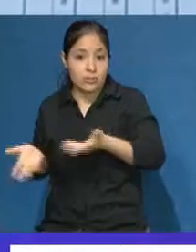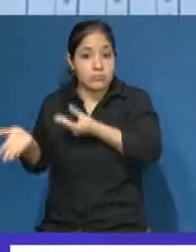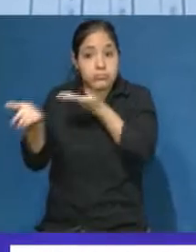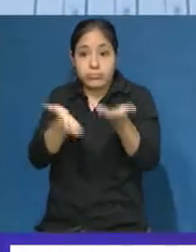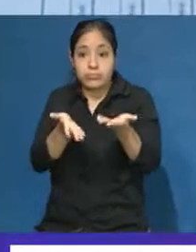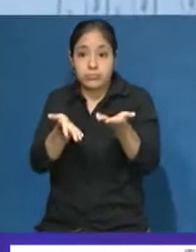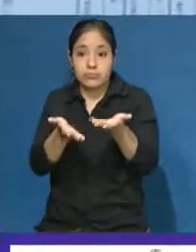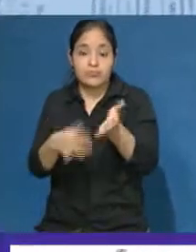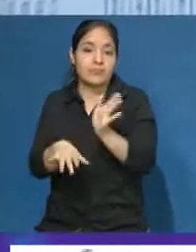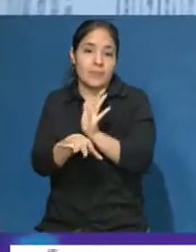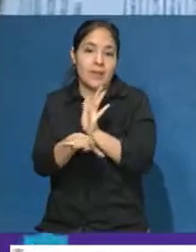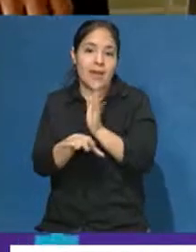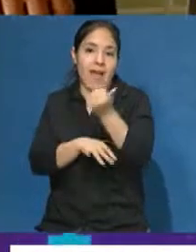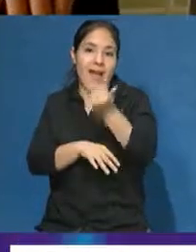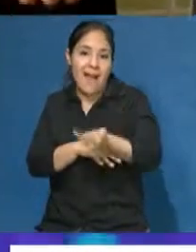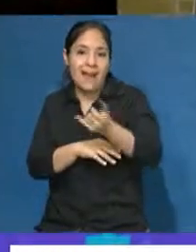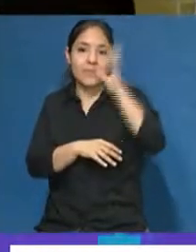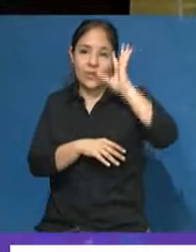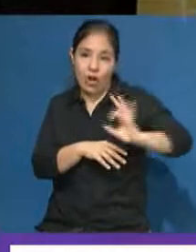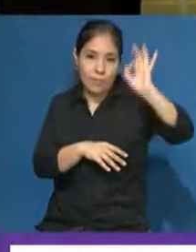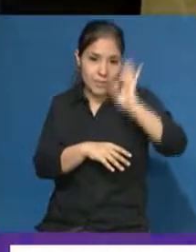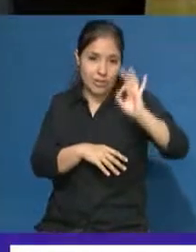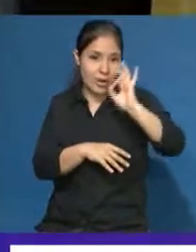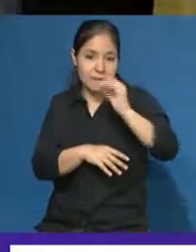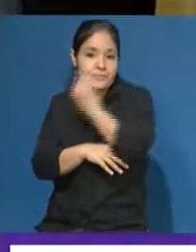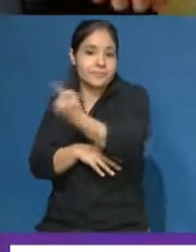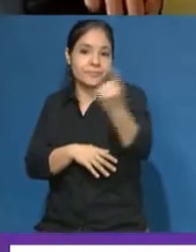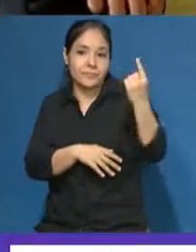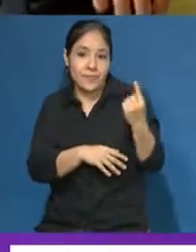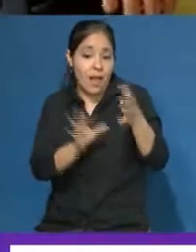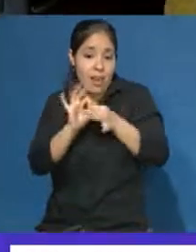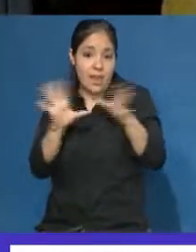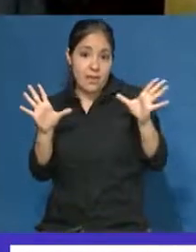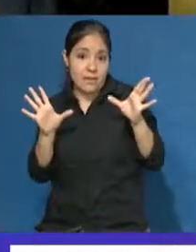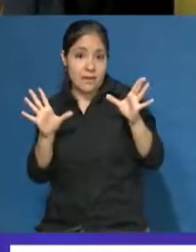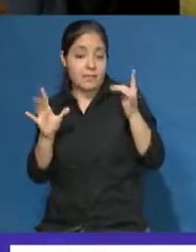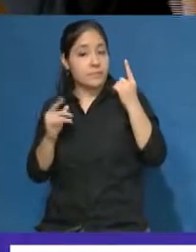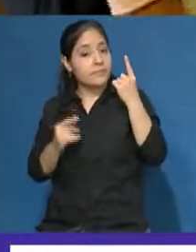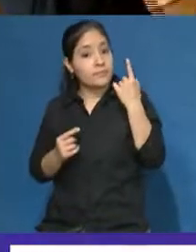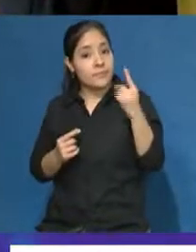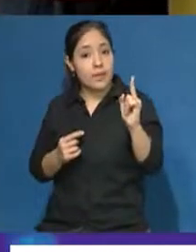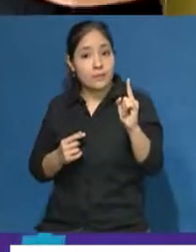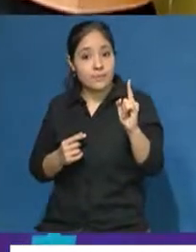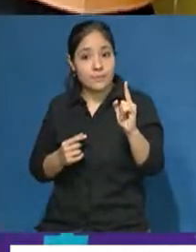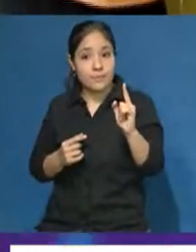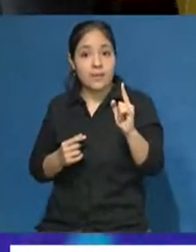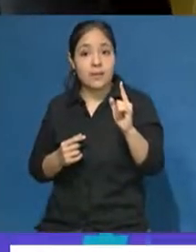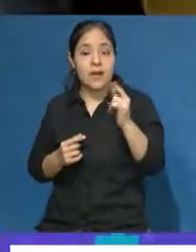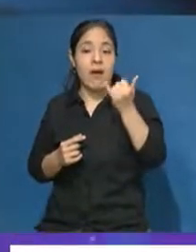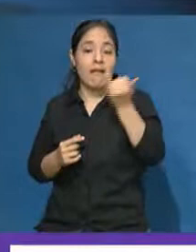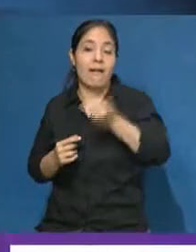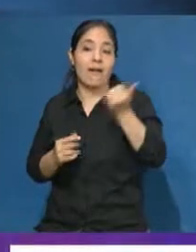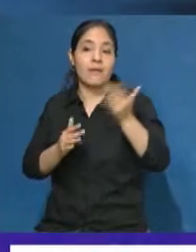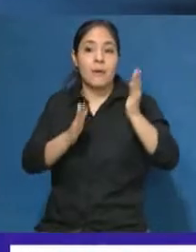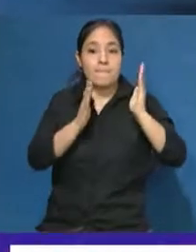Son argumentativas, son cosas de opinión, o sea, las opiniones son libres, pero el punto que hay un proceso constitucional